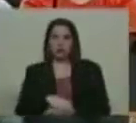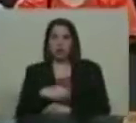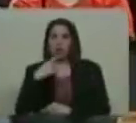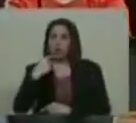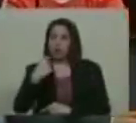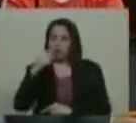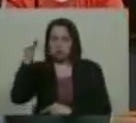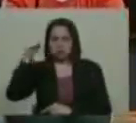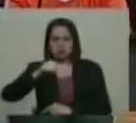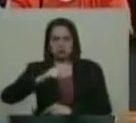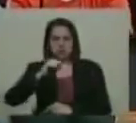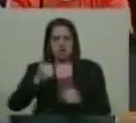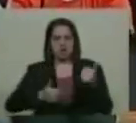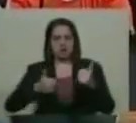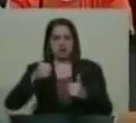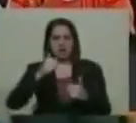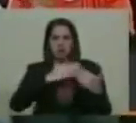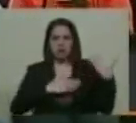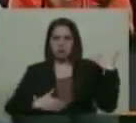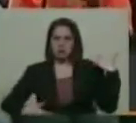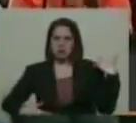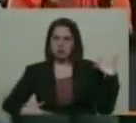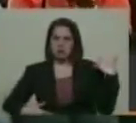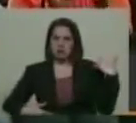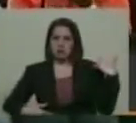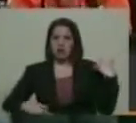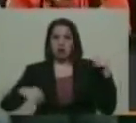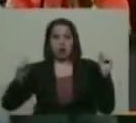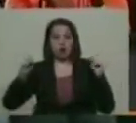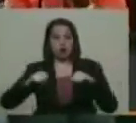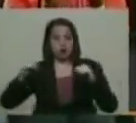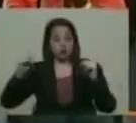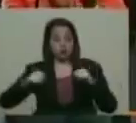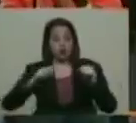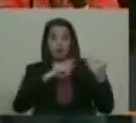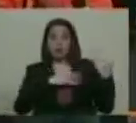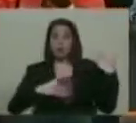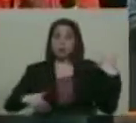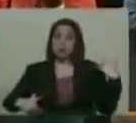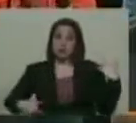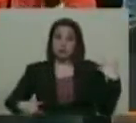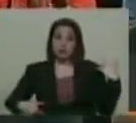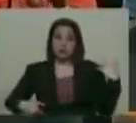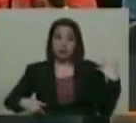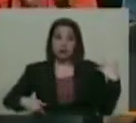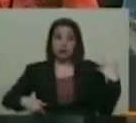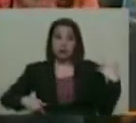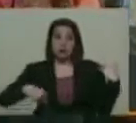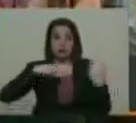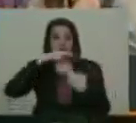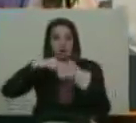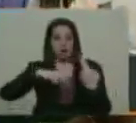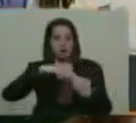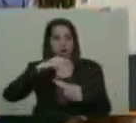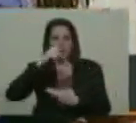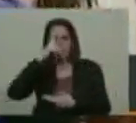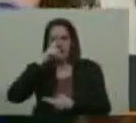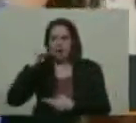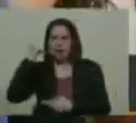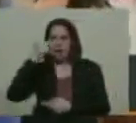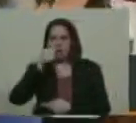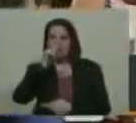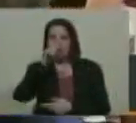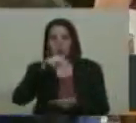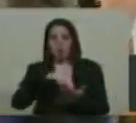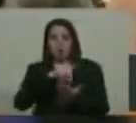ser candidato presidencial y sí voy a ser presidente de la República para el periodo